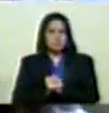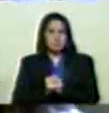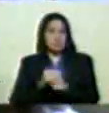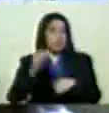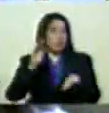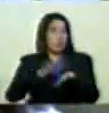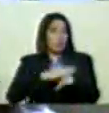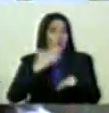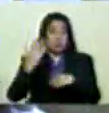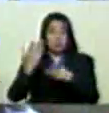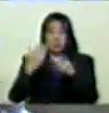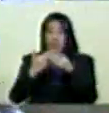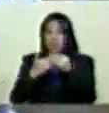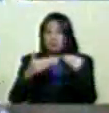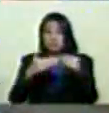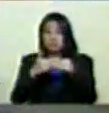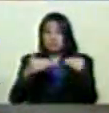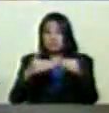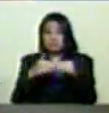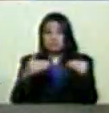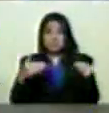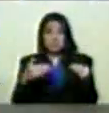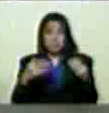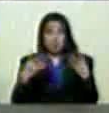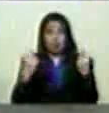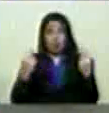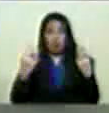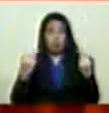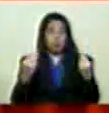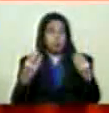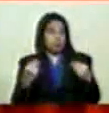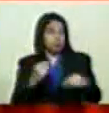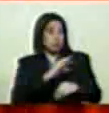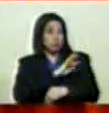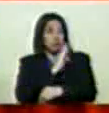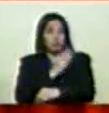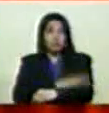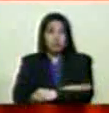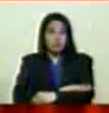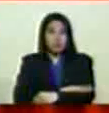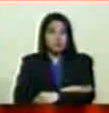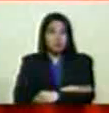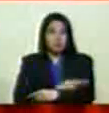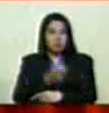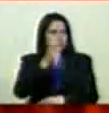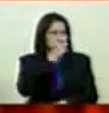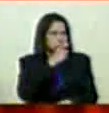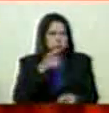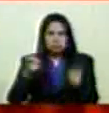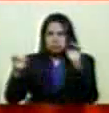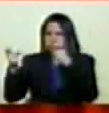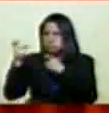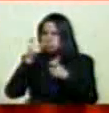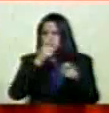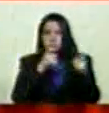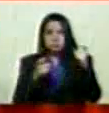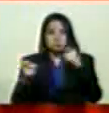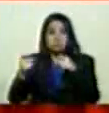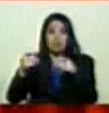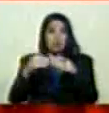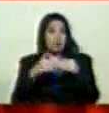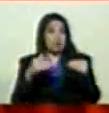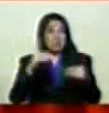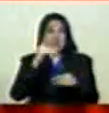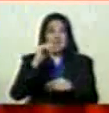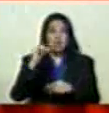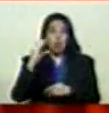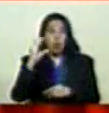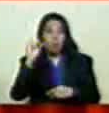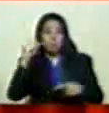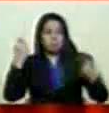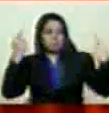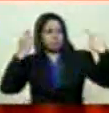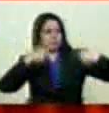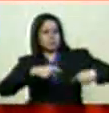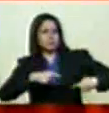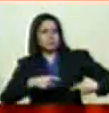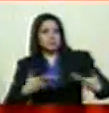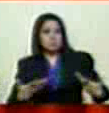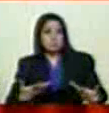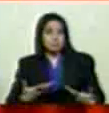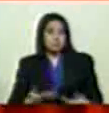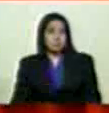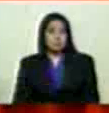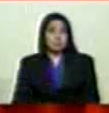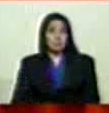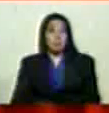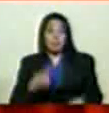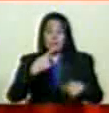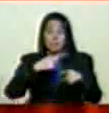Porque las divisas, con mucho esfuerzo, las buscamos y las colocamos en el DICOM y las subastamos, pero